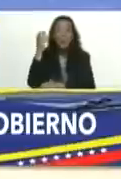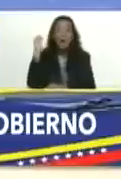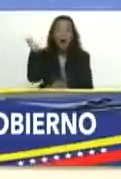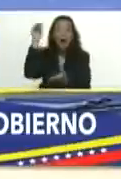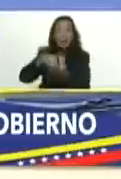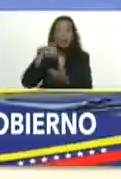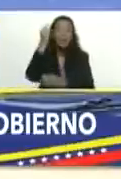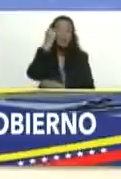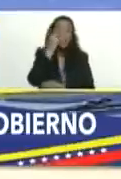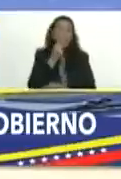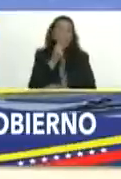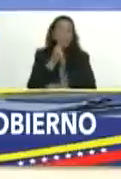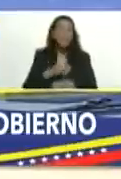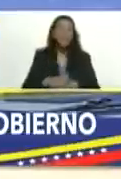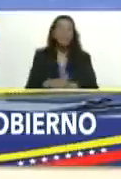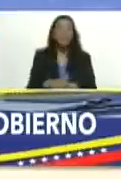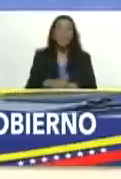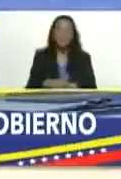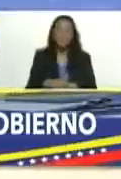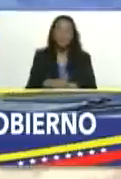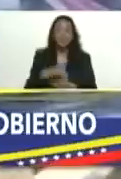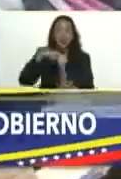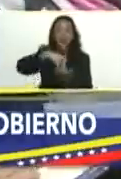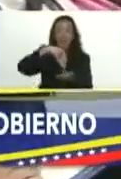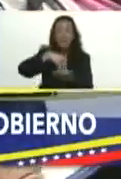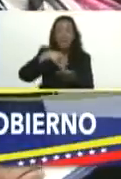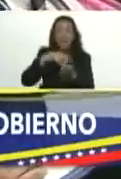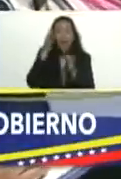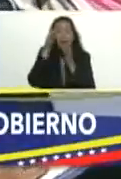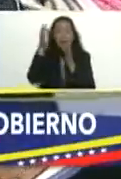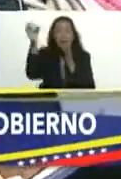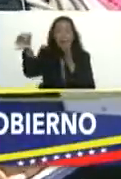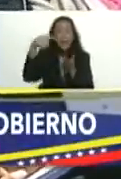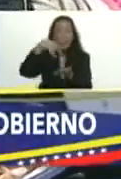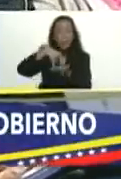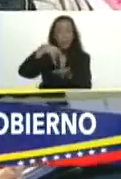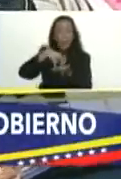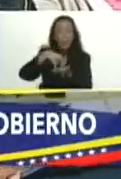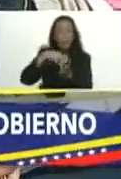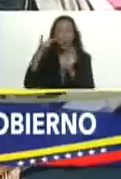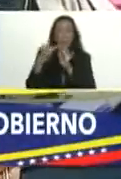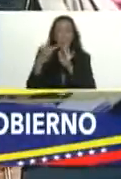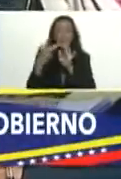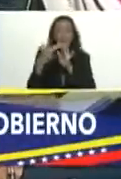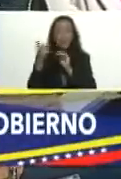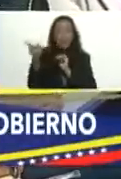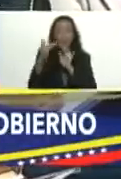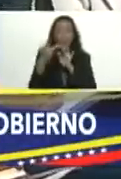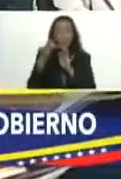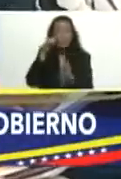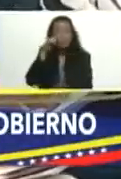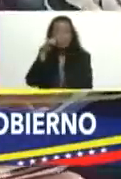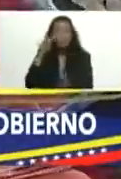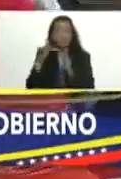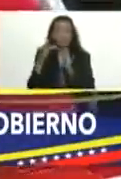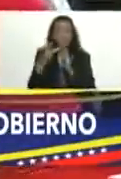Aragua, Bolívar, Carabobo, que está por allá a la cava en un pase televisivo que vamos a